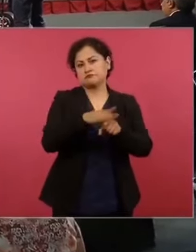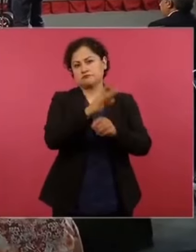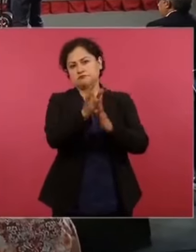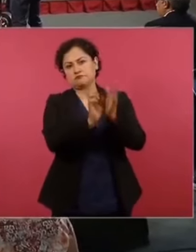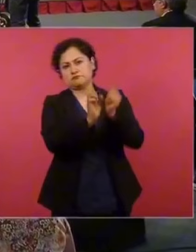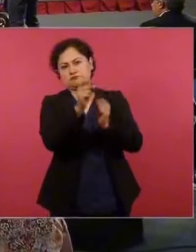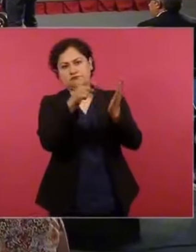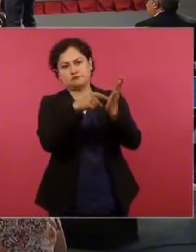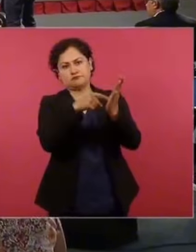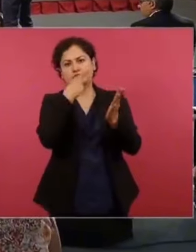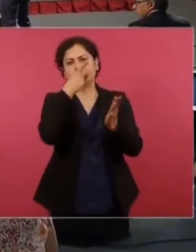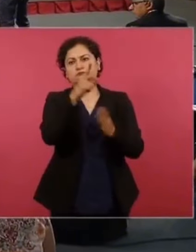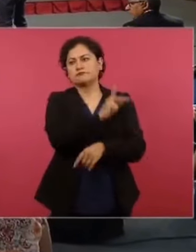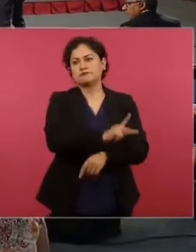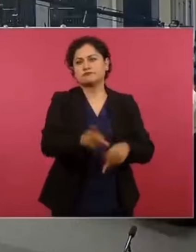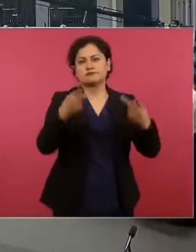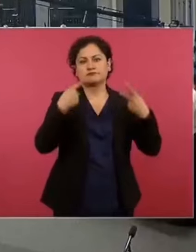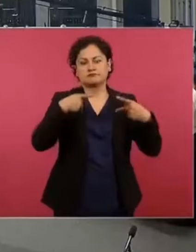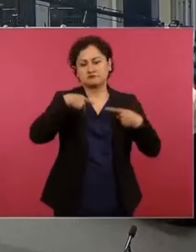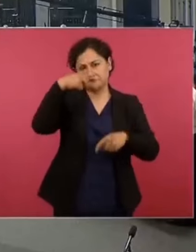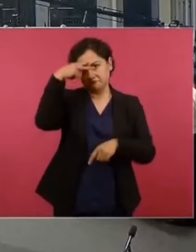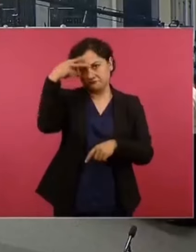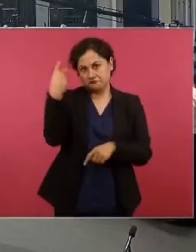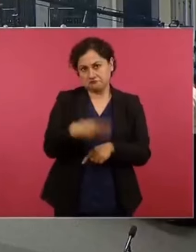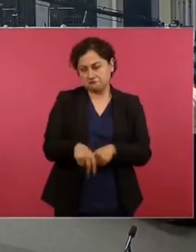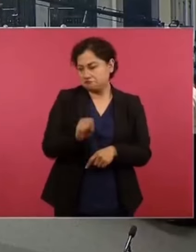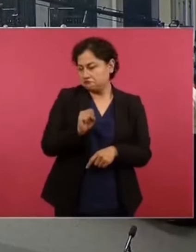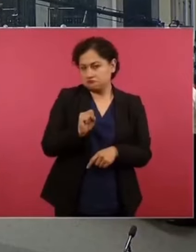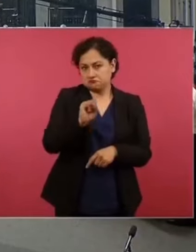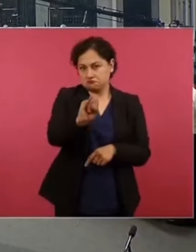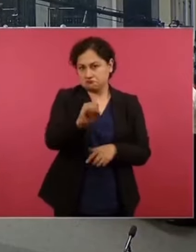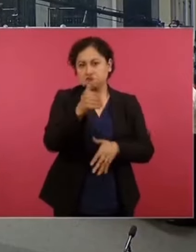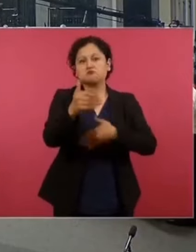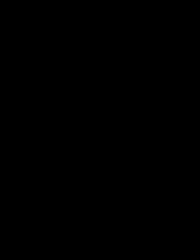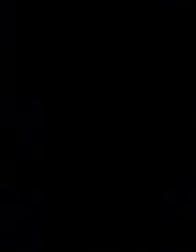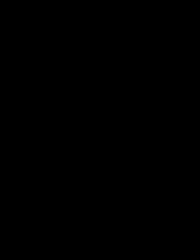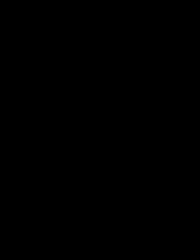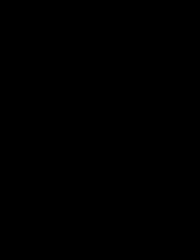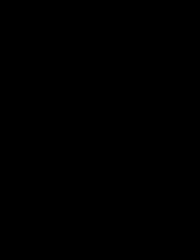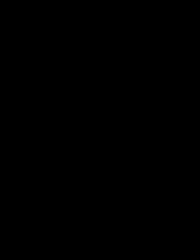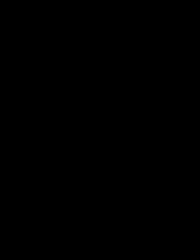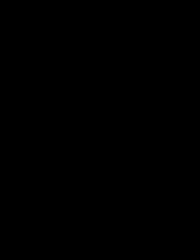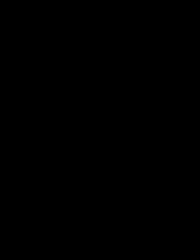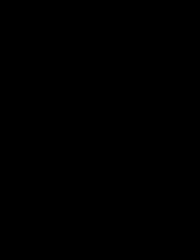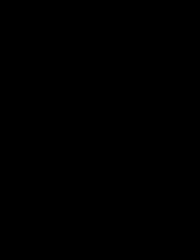trámite Sí bueno Es una muy buena noticia para todos ellos